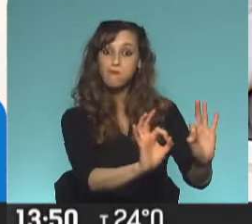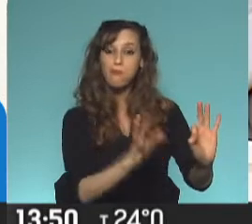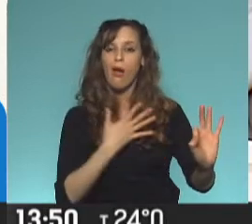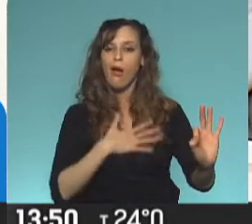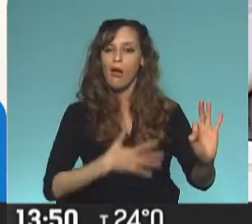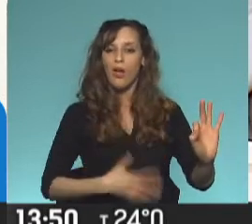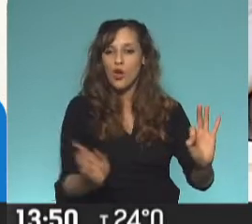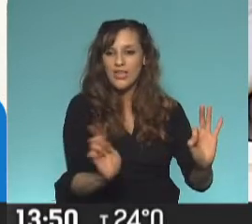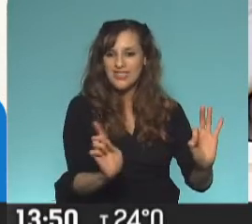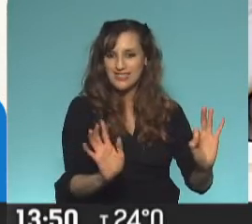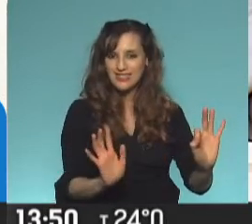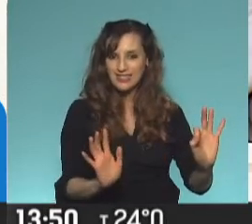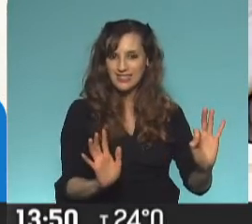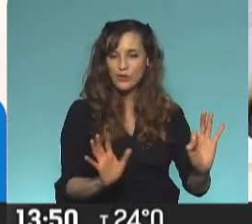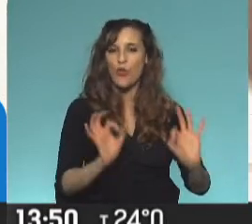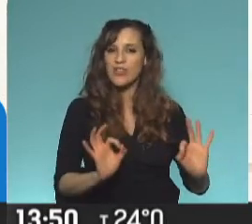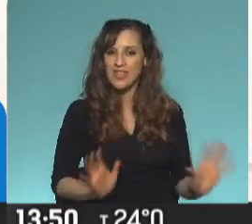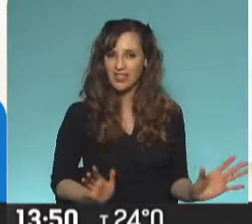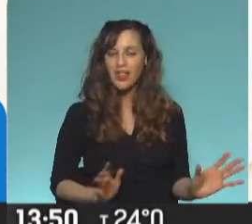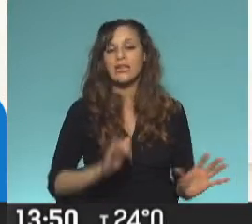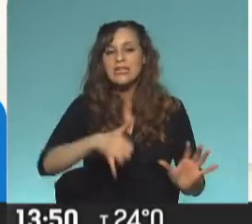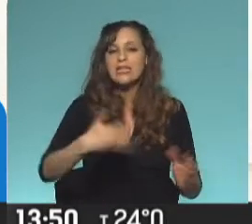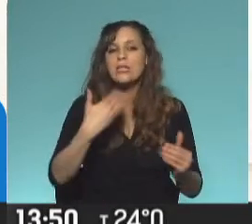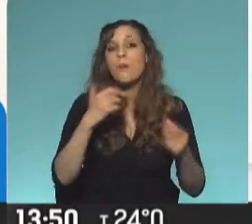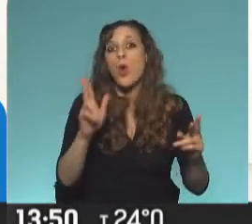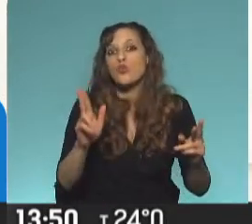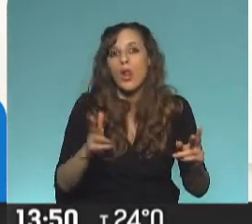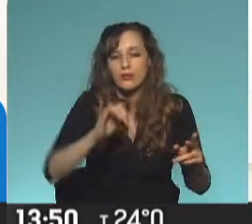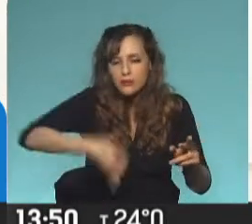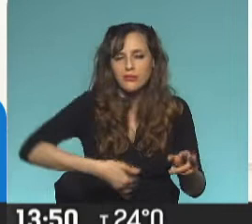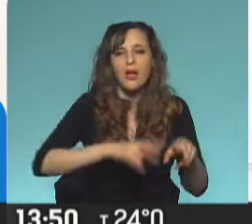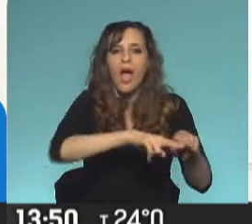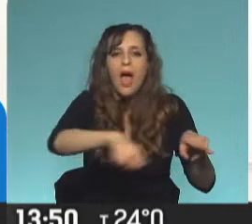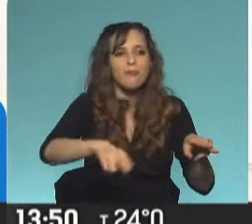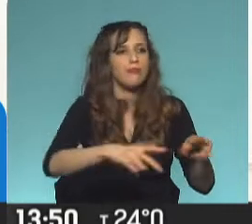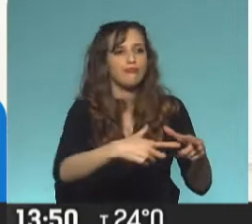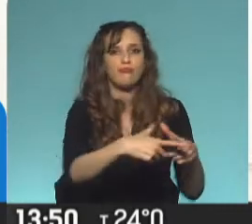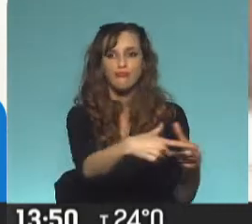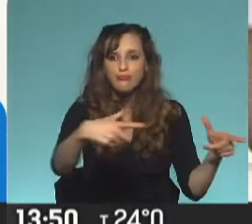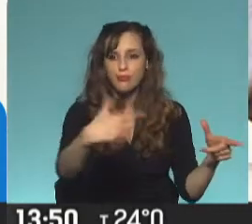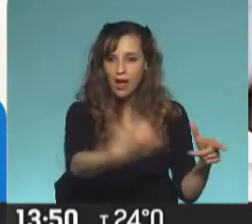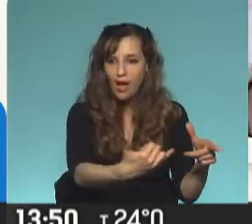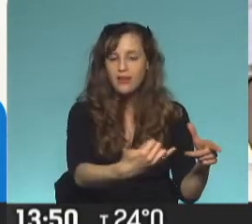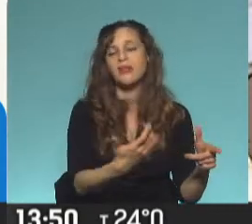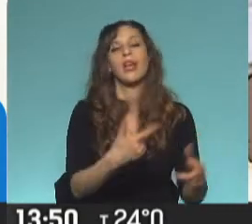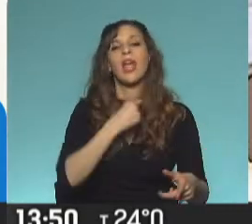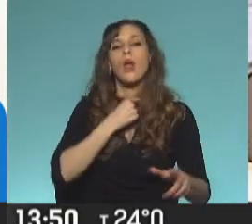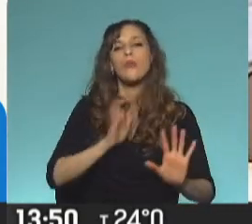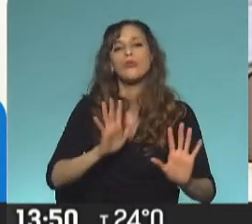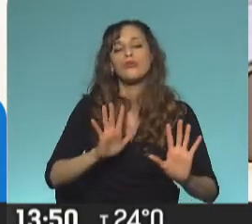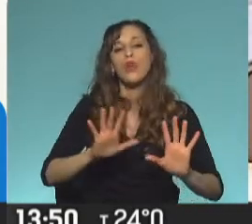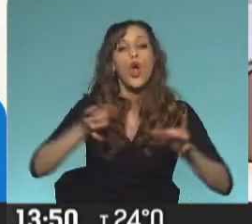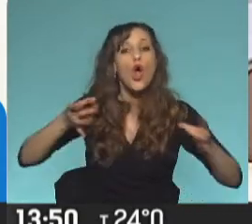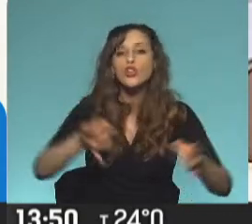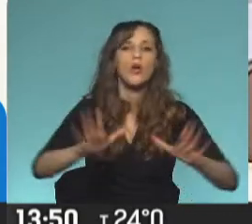triplicamos prácticamente en la provincia estamos muy bien preparados no nos contentamos con eso queremos que bajen los contagios